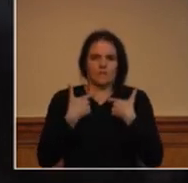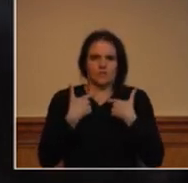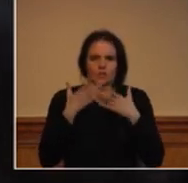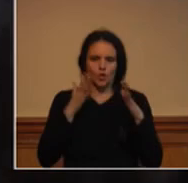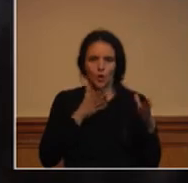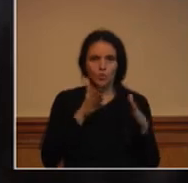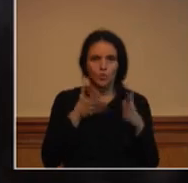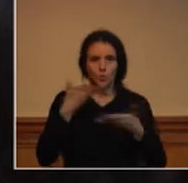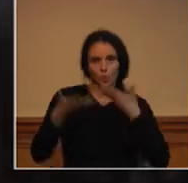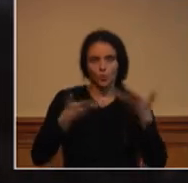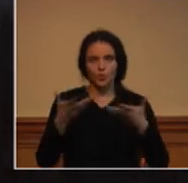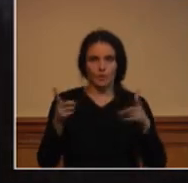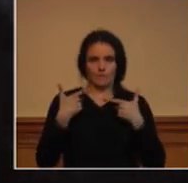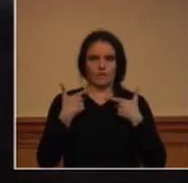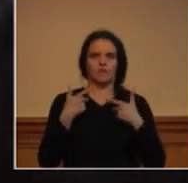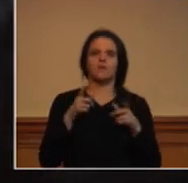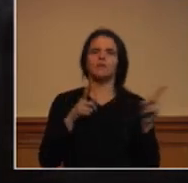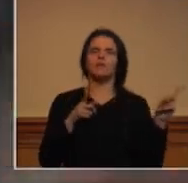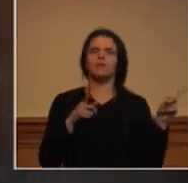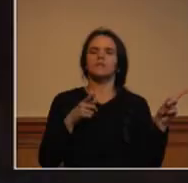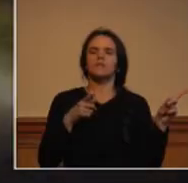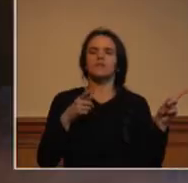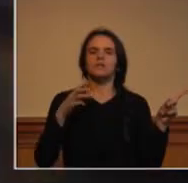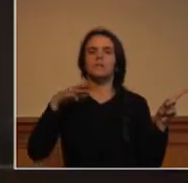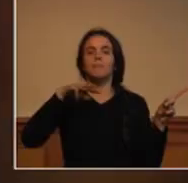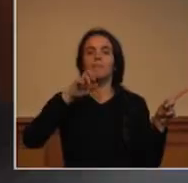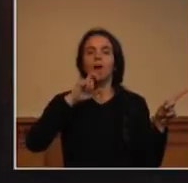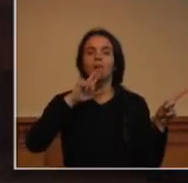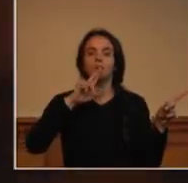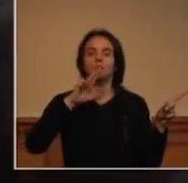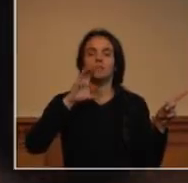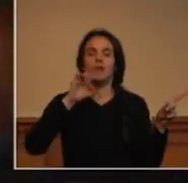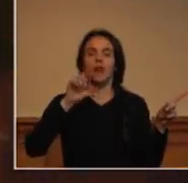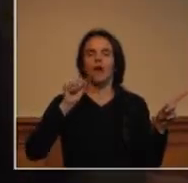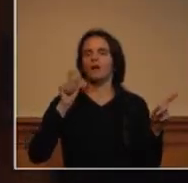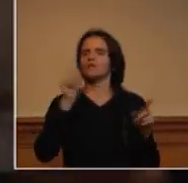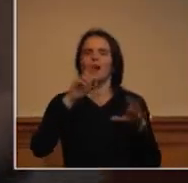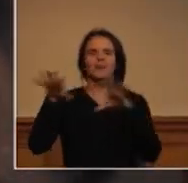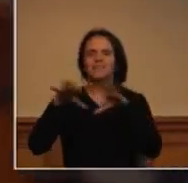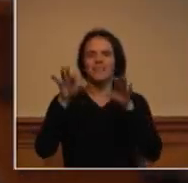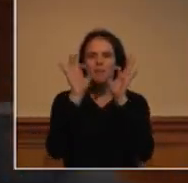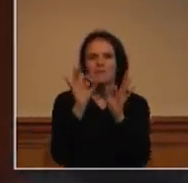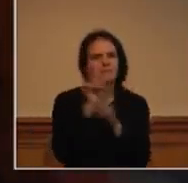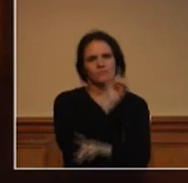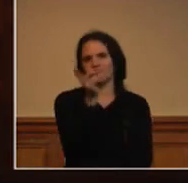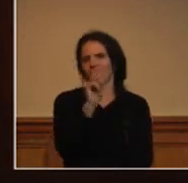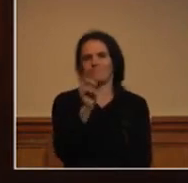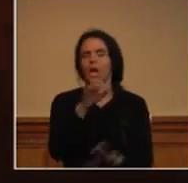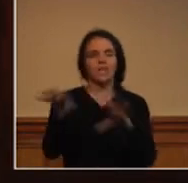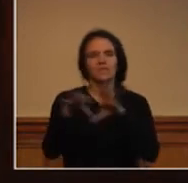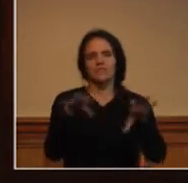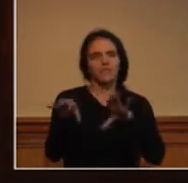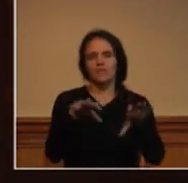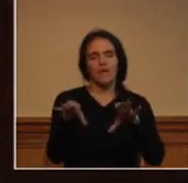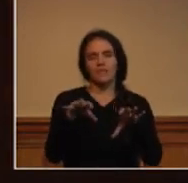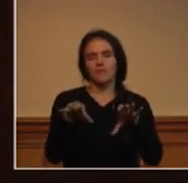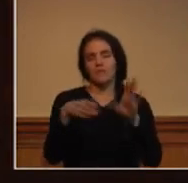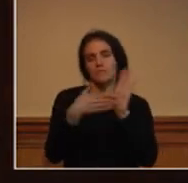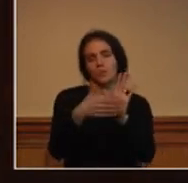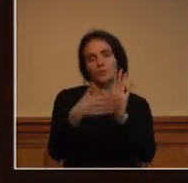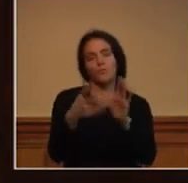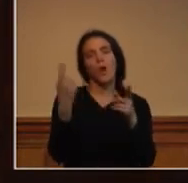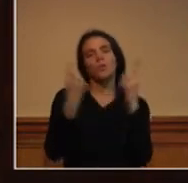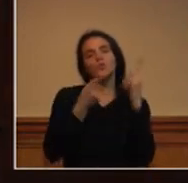La mesita no incluye ninguna actividad específica en sí misma. Todas las actividades que te mostramos en el manual son